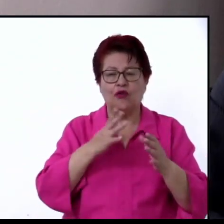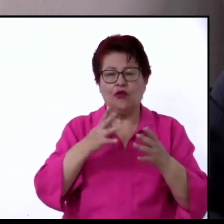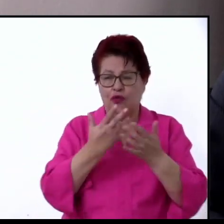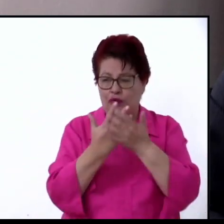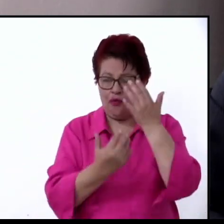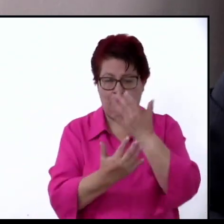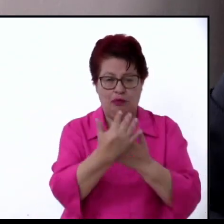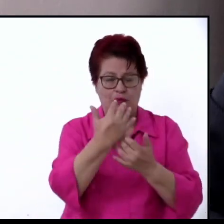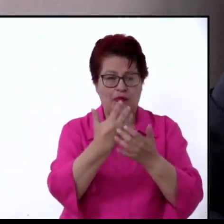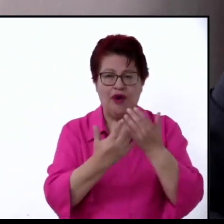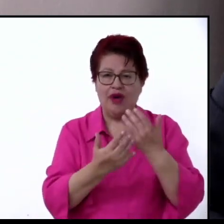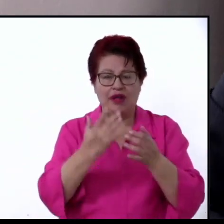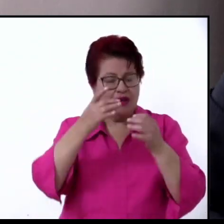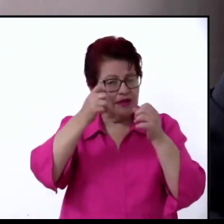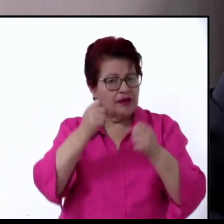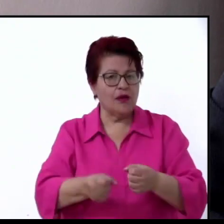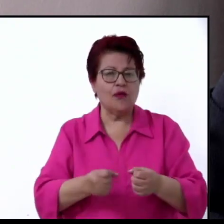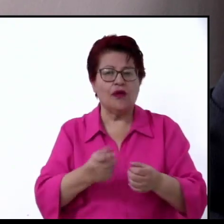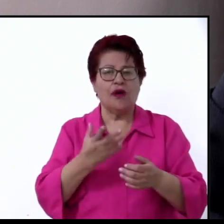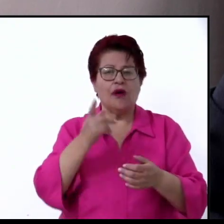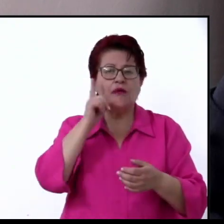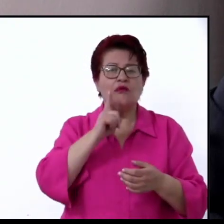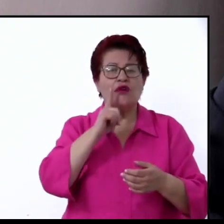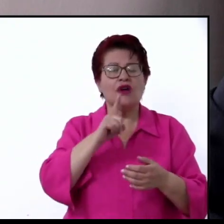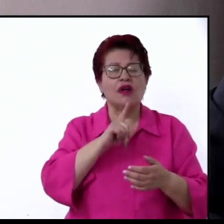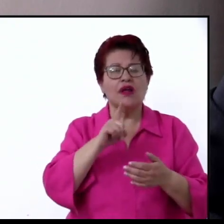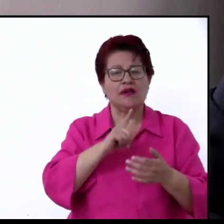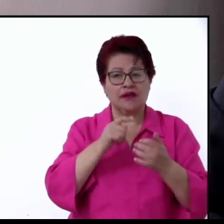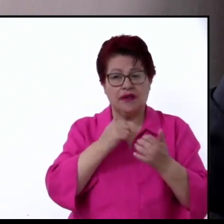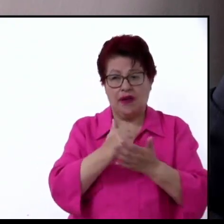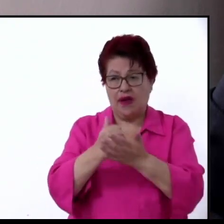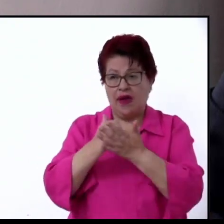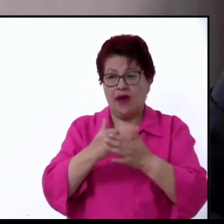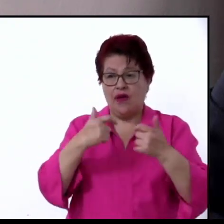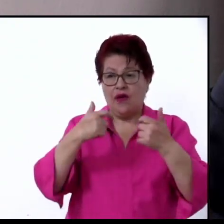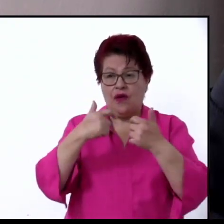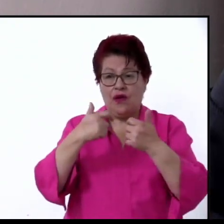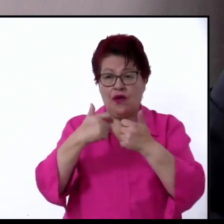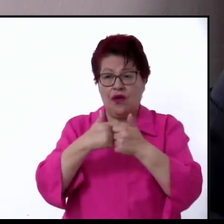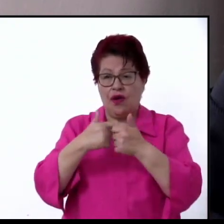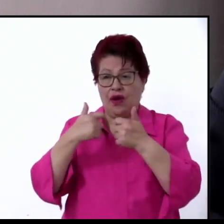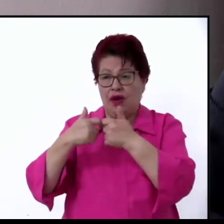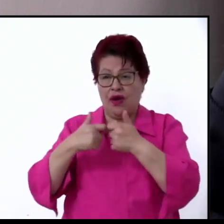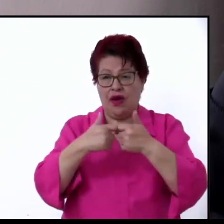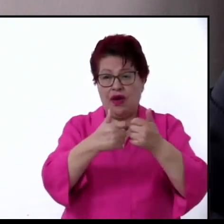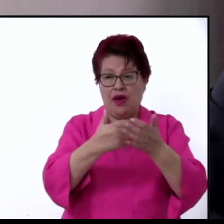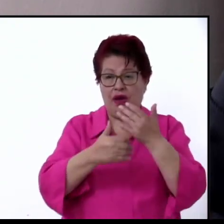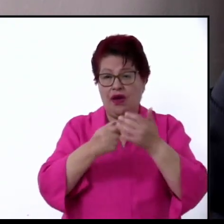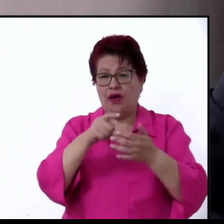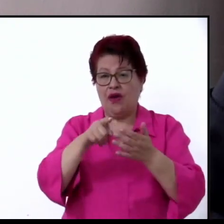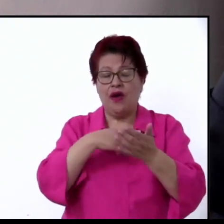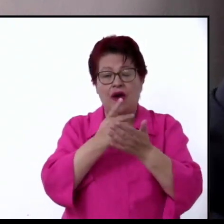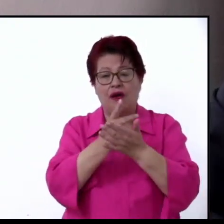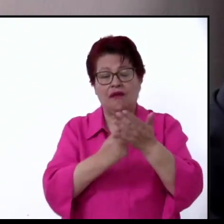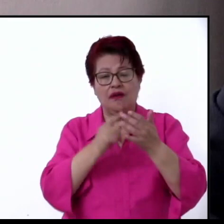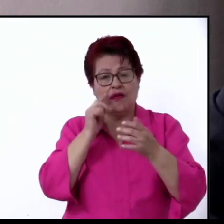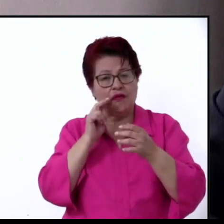manos, estoy casi segura que de mujeres cooperativistas, ¿no?, que han visto en ese